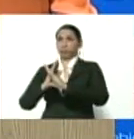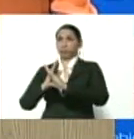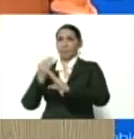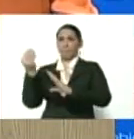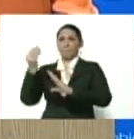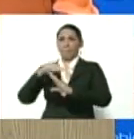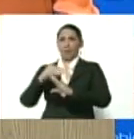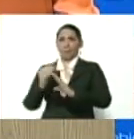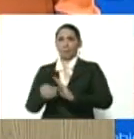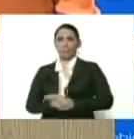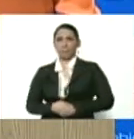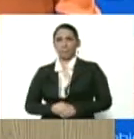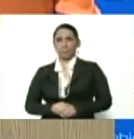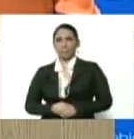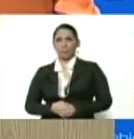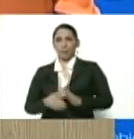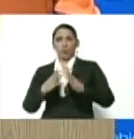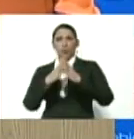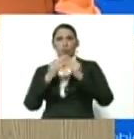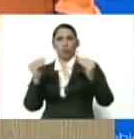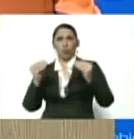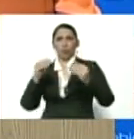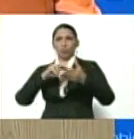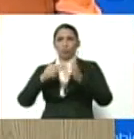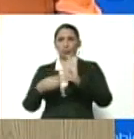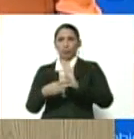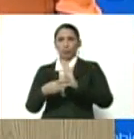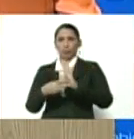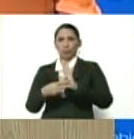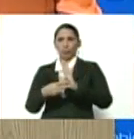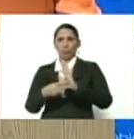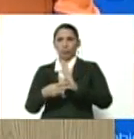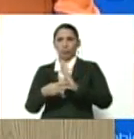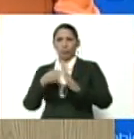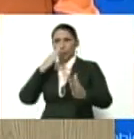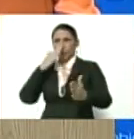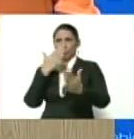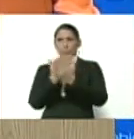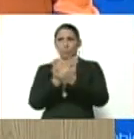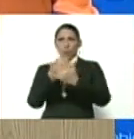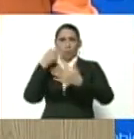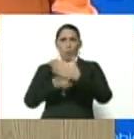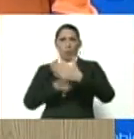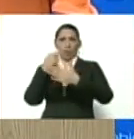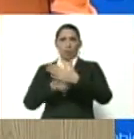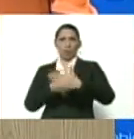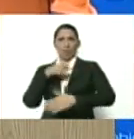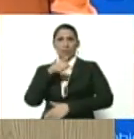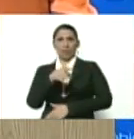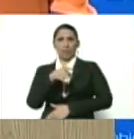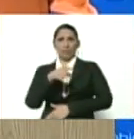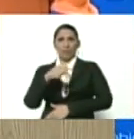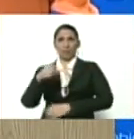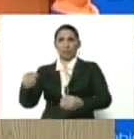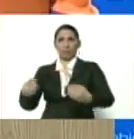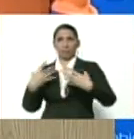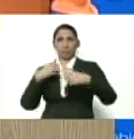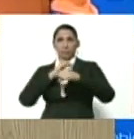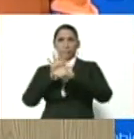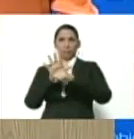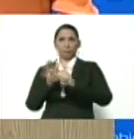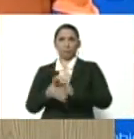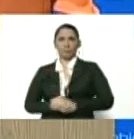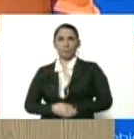mucho más todo lo que tiene que ver con enfrentar y combatir esta pandemia del